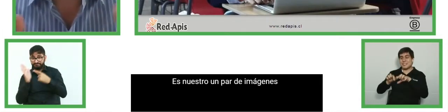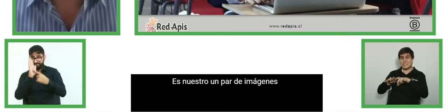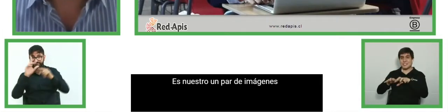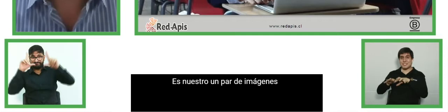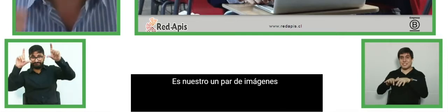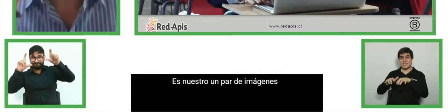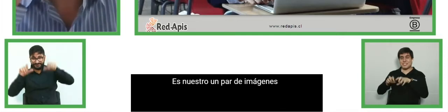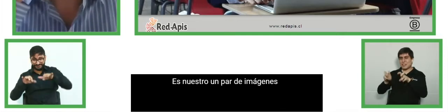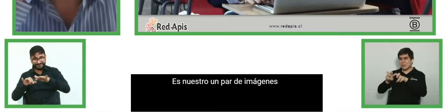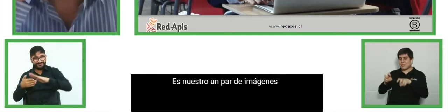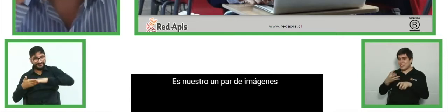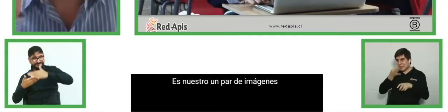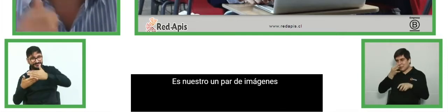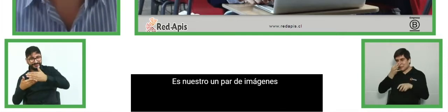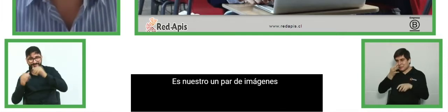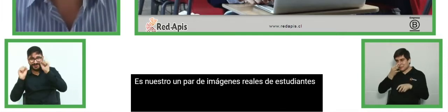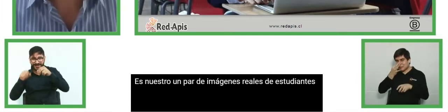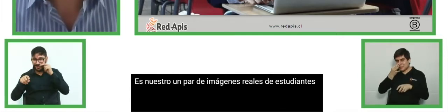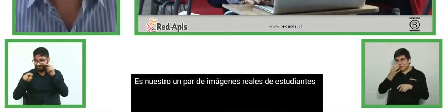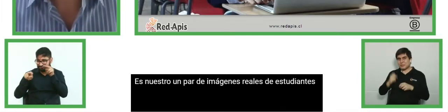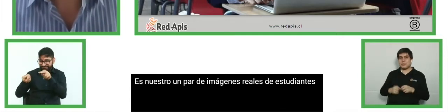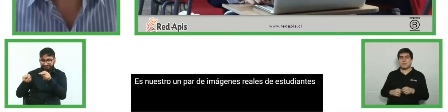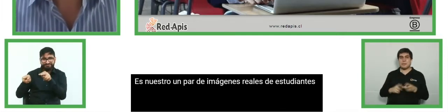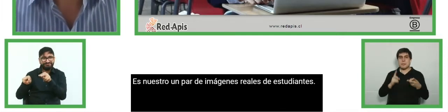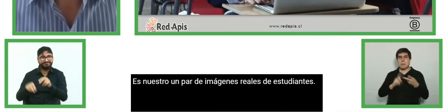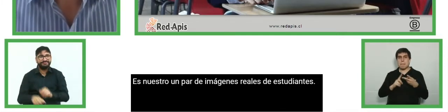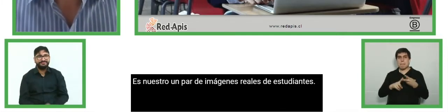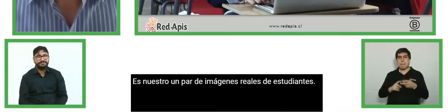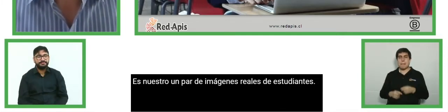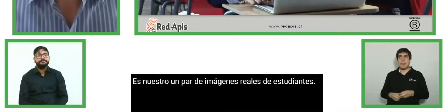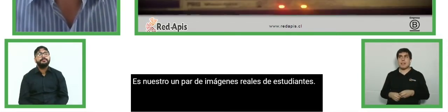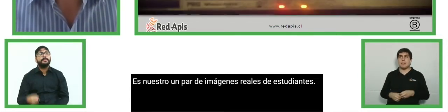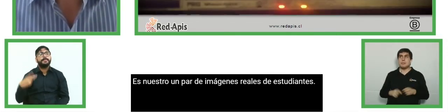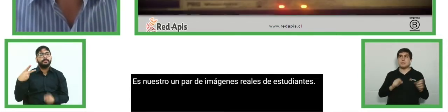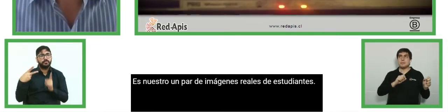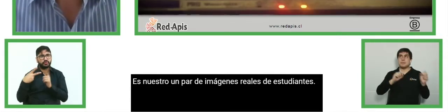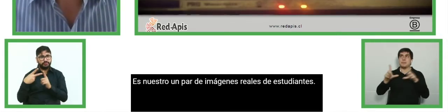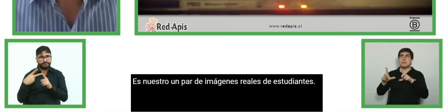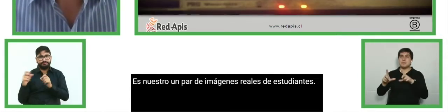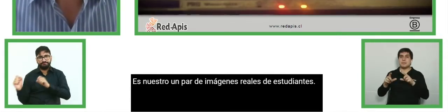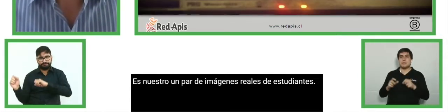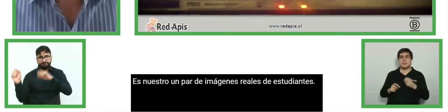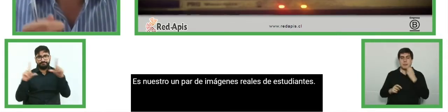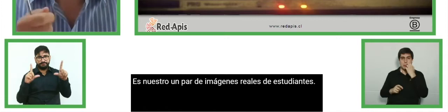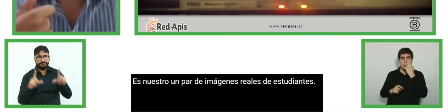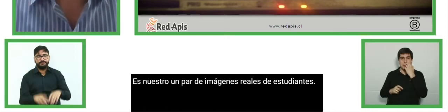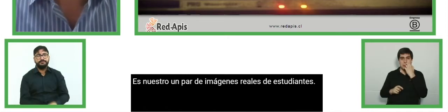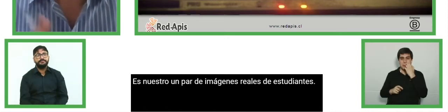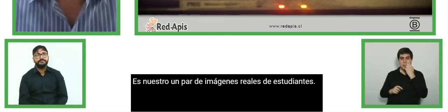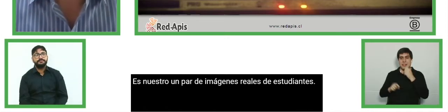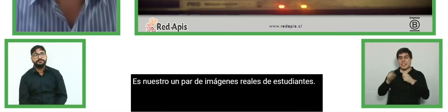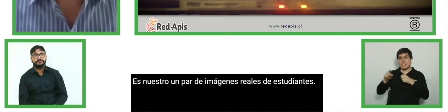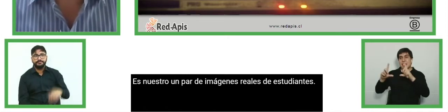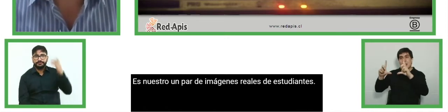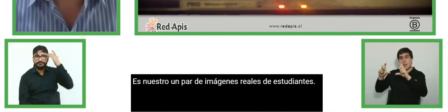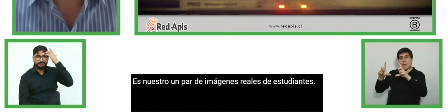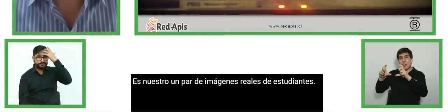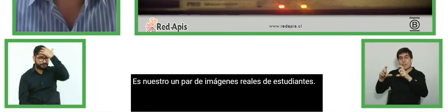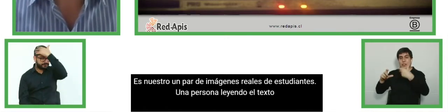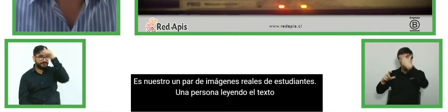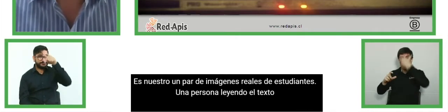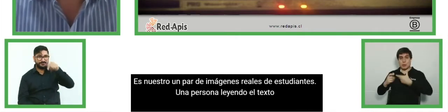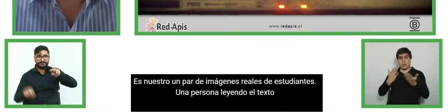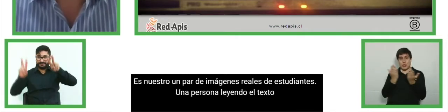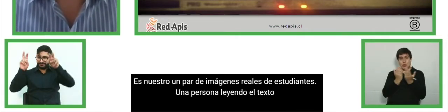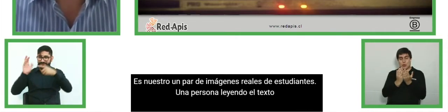clases leyendo el texto. La siguiente, por favor. Esto es una imagen que sacó un estudiante